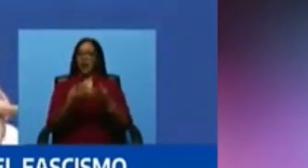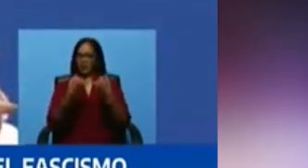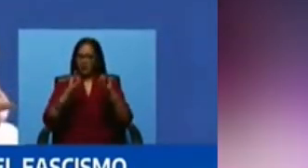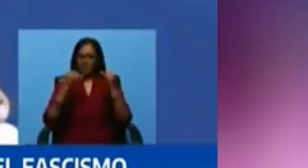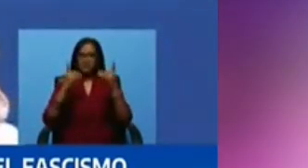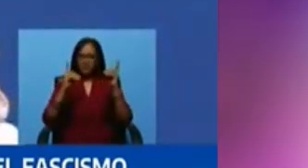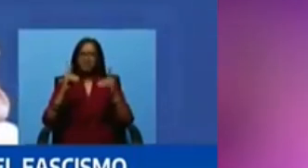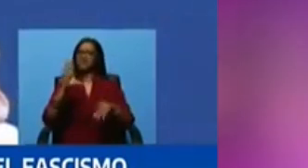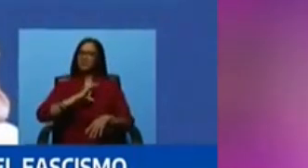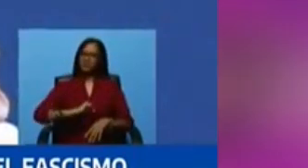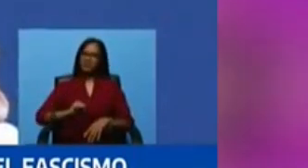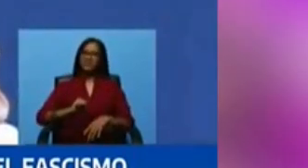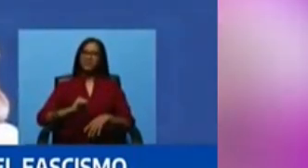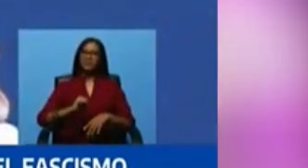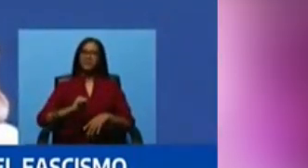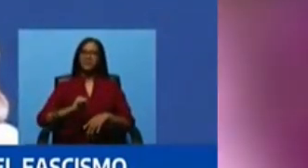a la soberanía,